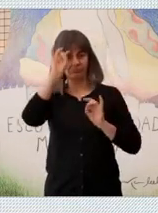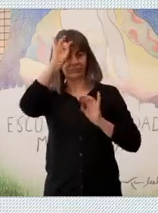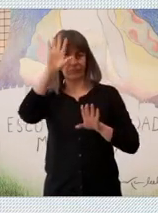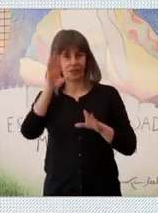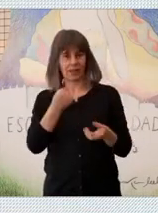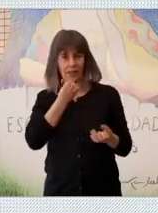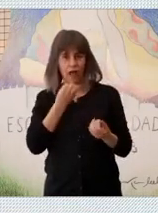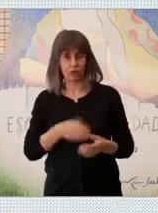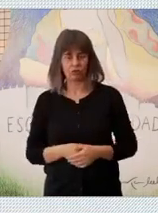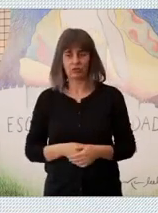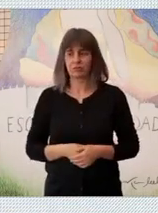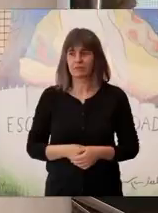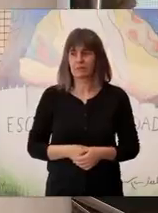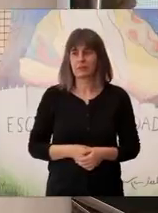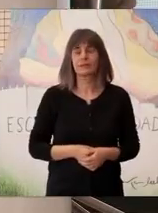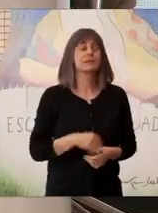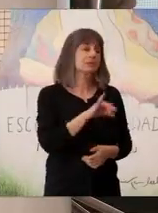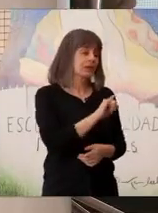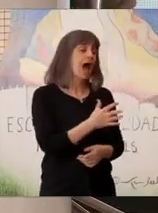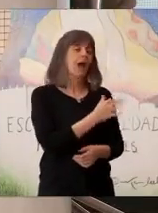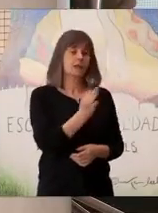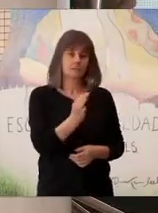dato. Sí, porque además es verdad que